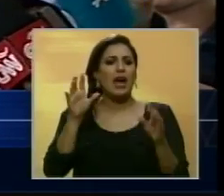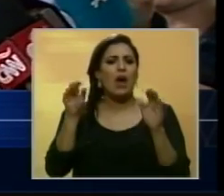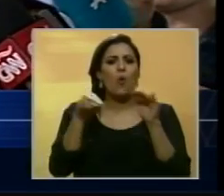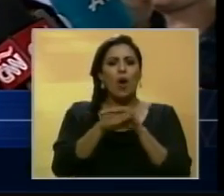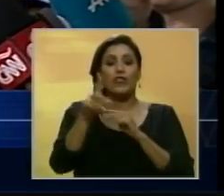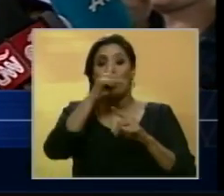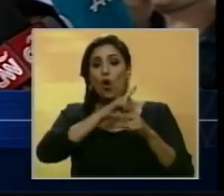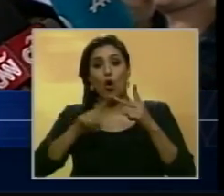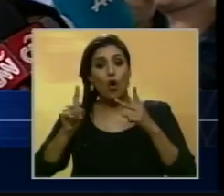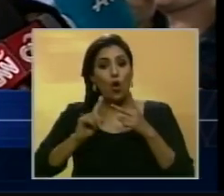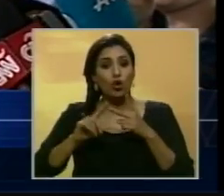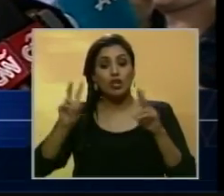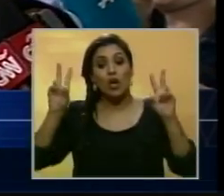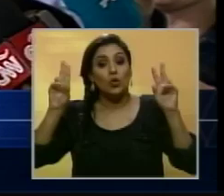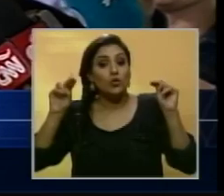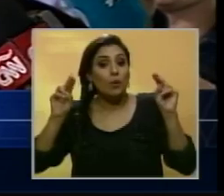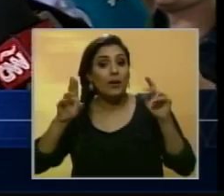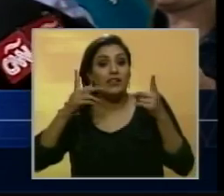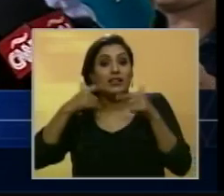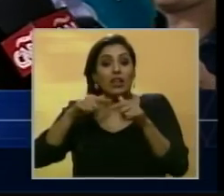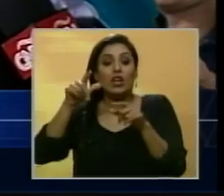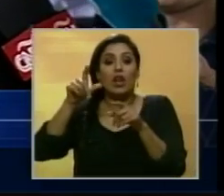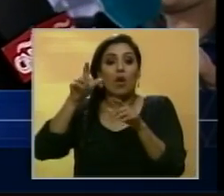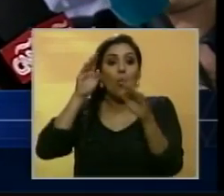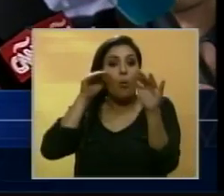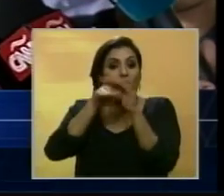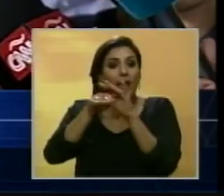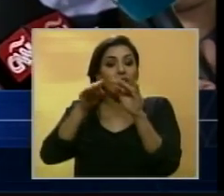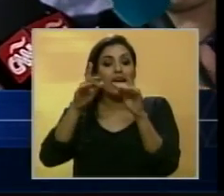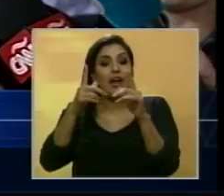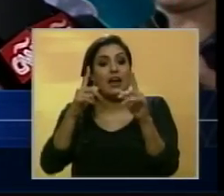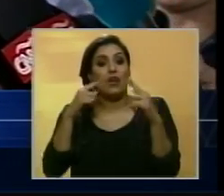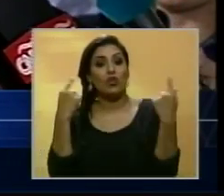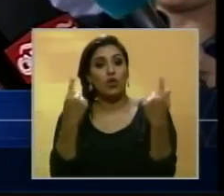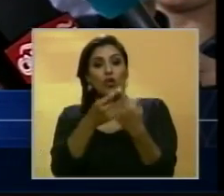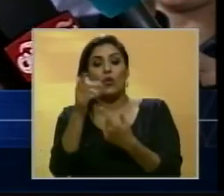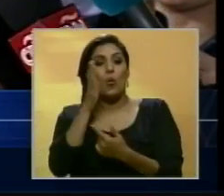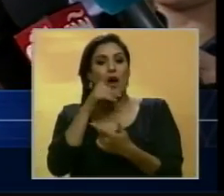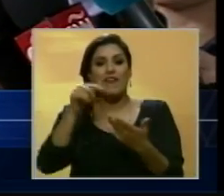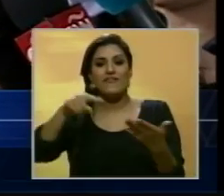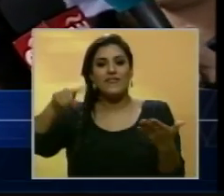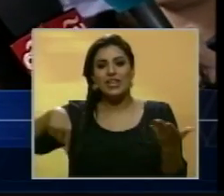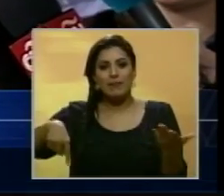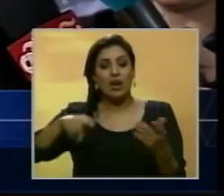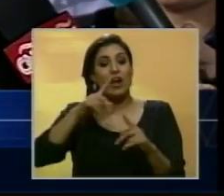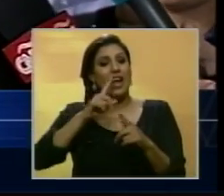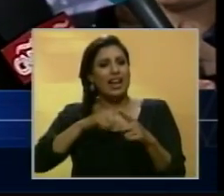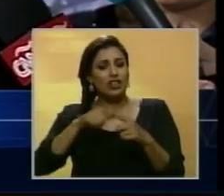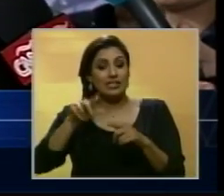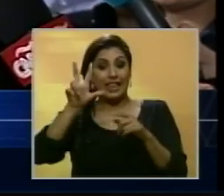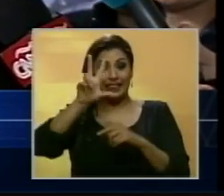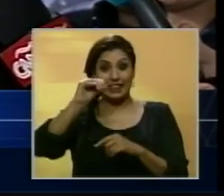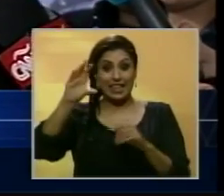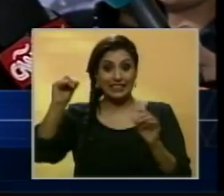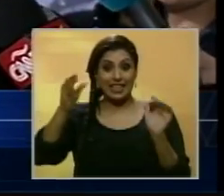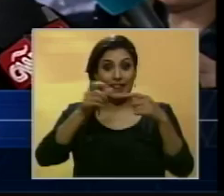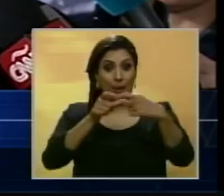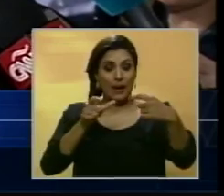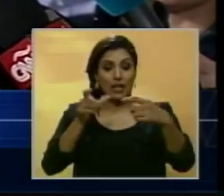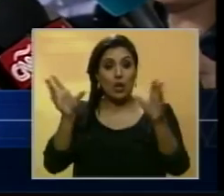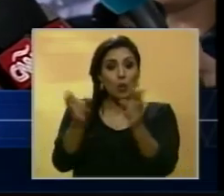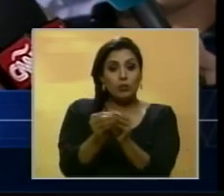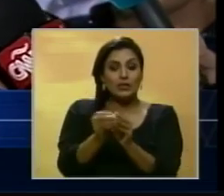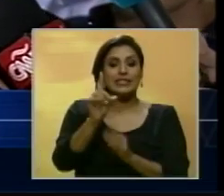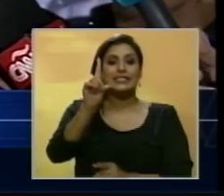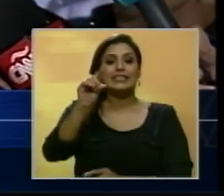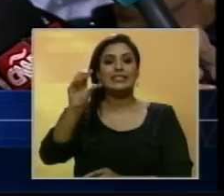contingencia, otras porque están ubicadas en locales o en espacios donde no hay firmantes. Entonces, de 300 máquinas apenas,